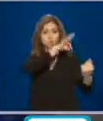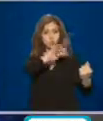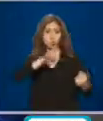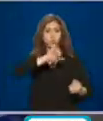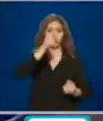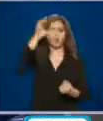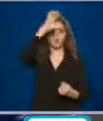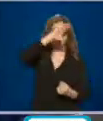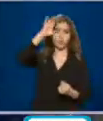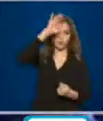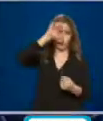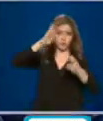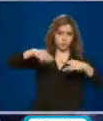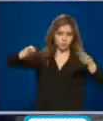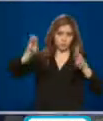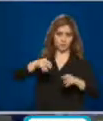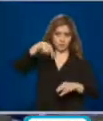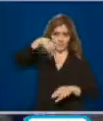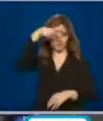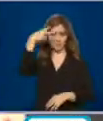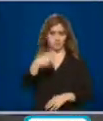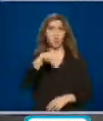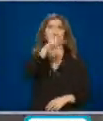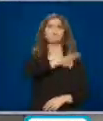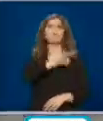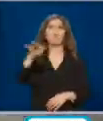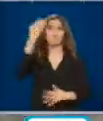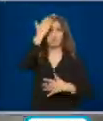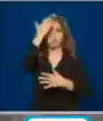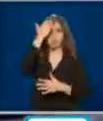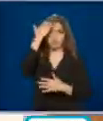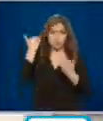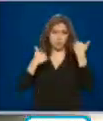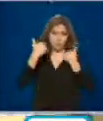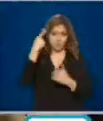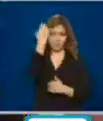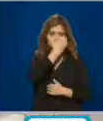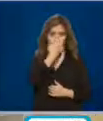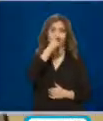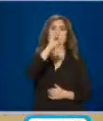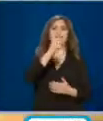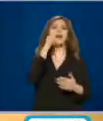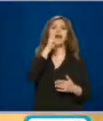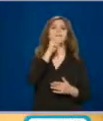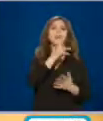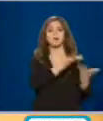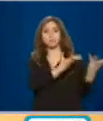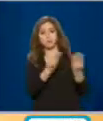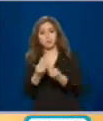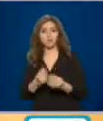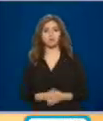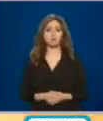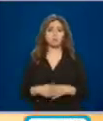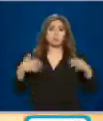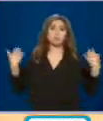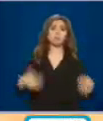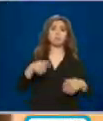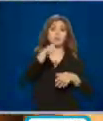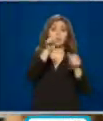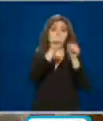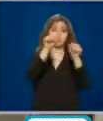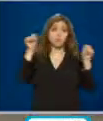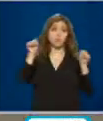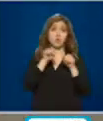México. ¿Podemos recorrer la escuela más? Claro que sí, con mucho gusto. Venga, tío Alberto, para que aprenda a tocar. Ya está en los salones, le rinden